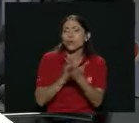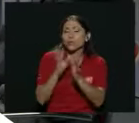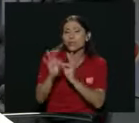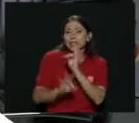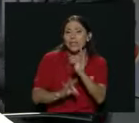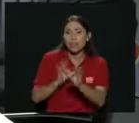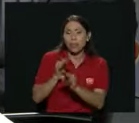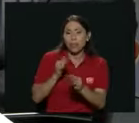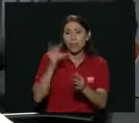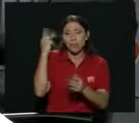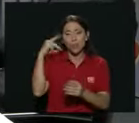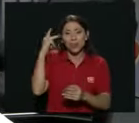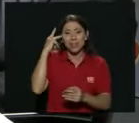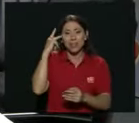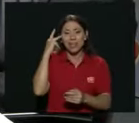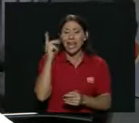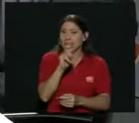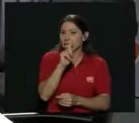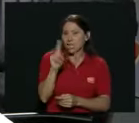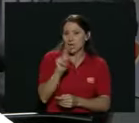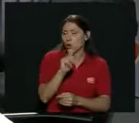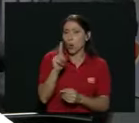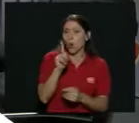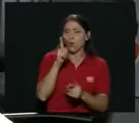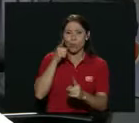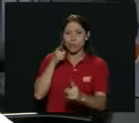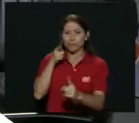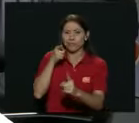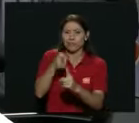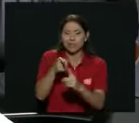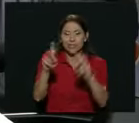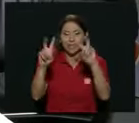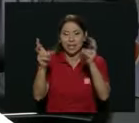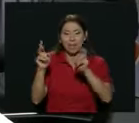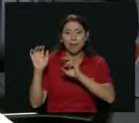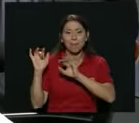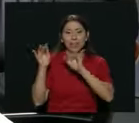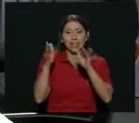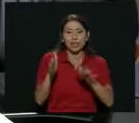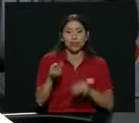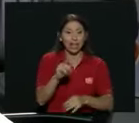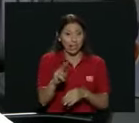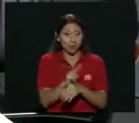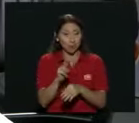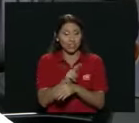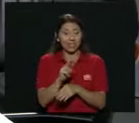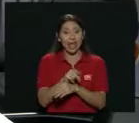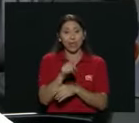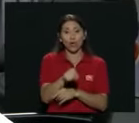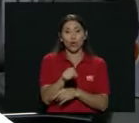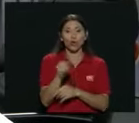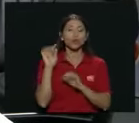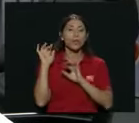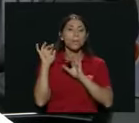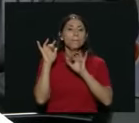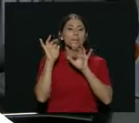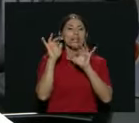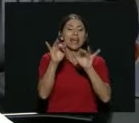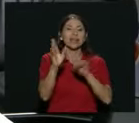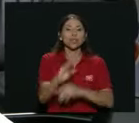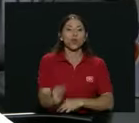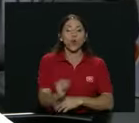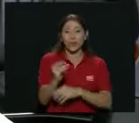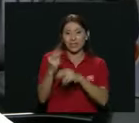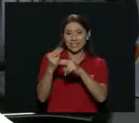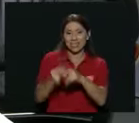que darle a sus votantes en el tema migratorio. Entonces, por ejemplo, él ha utilizado esta protección de los migrantes jóvenes que usted menciona, que